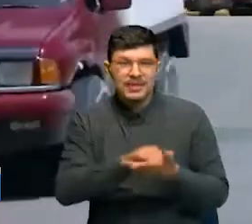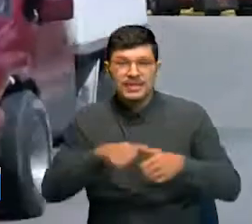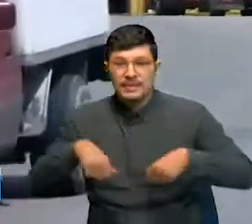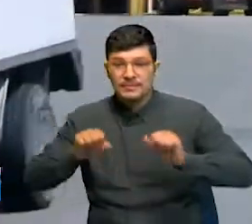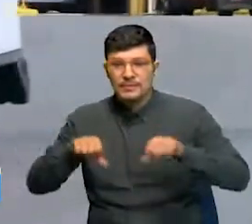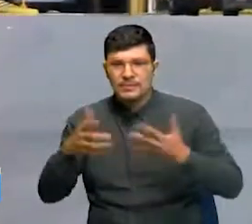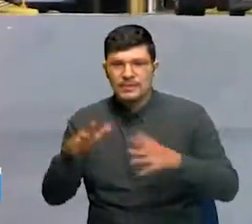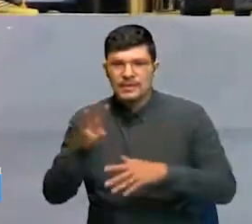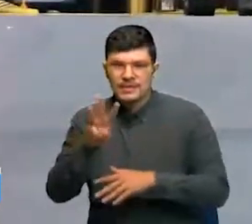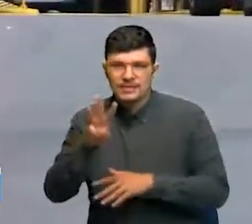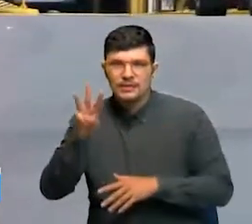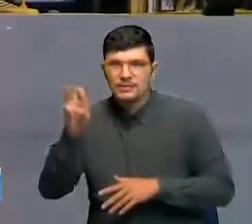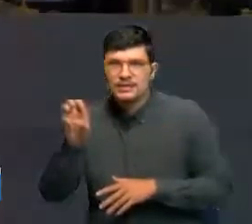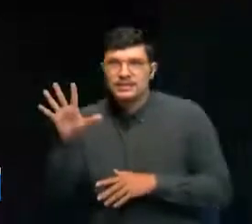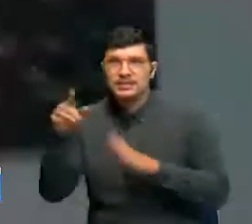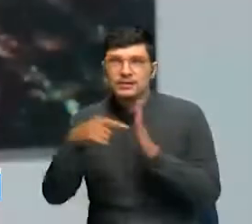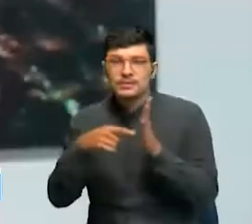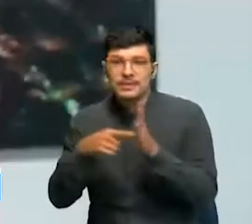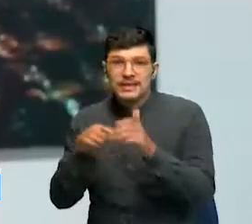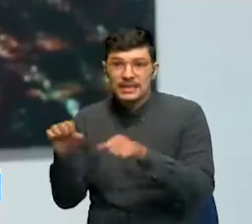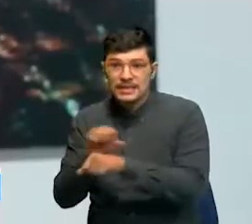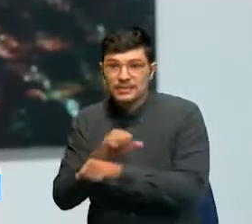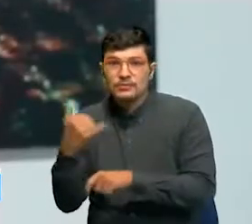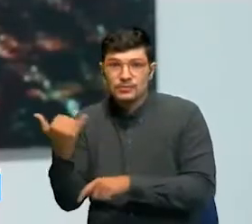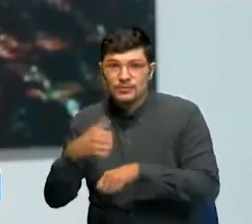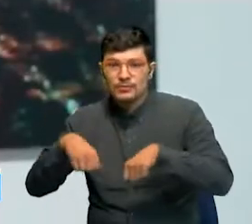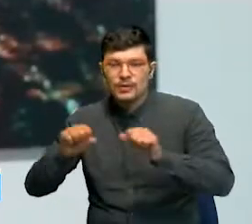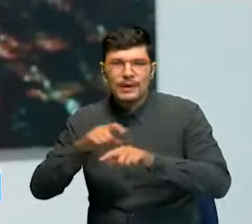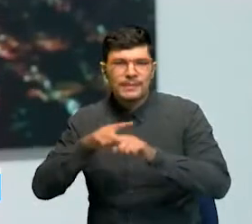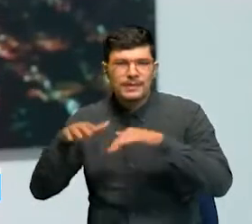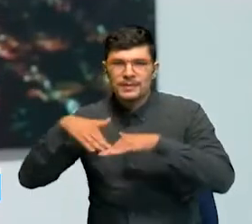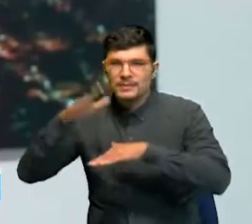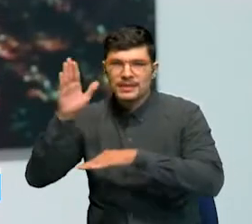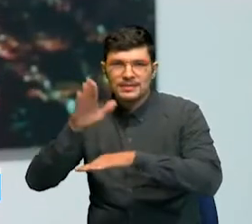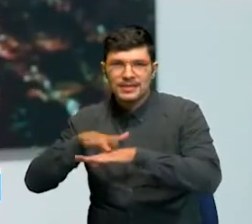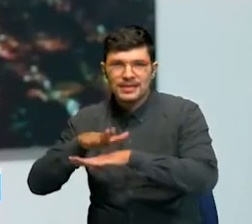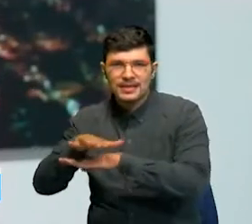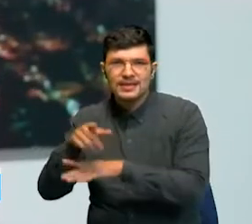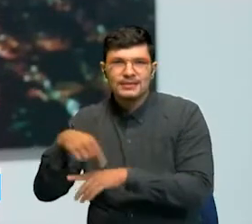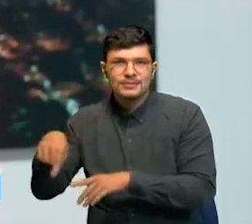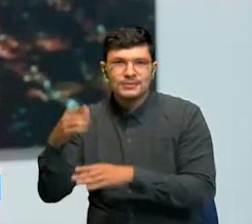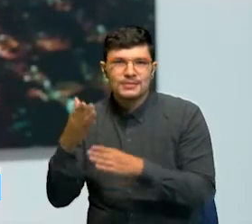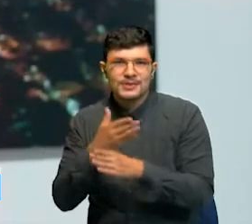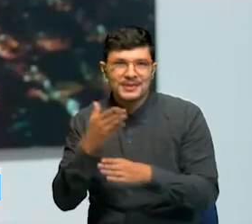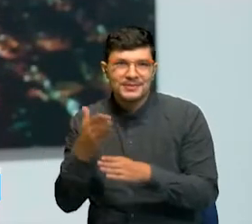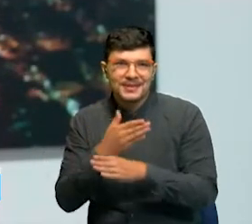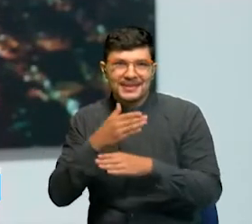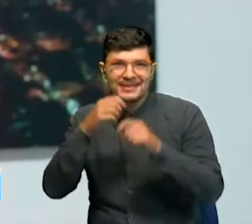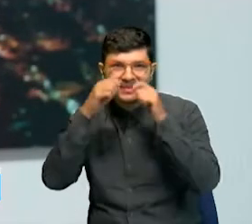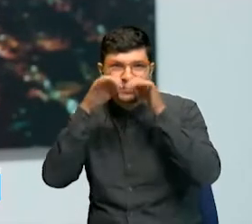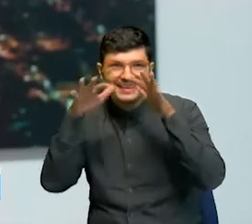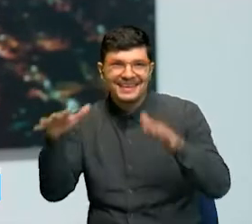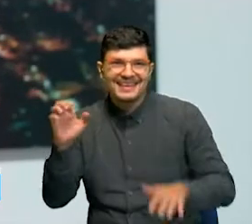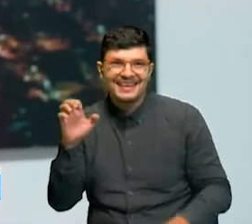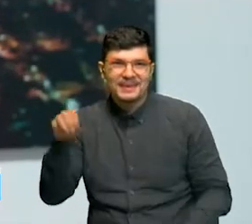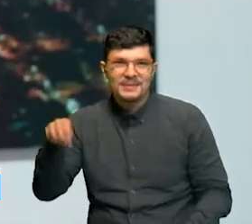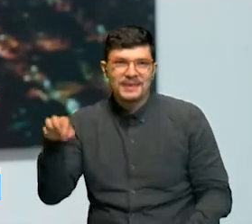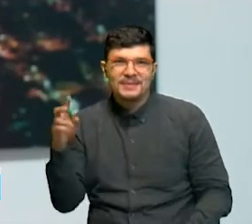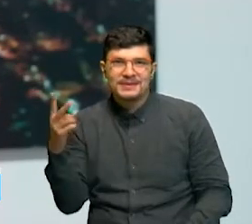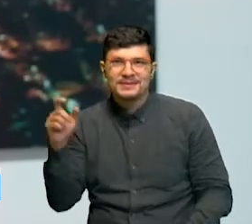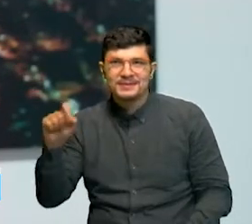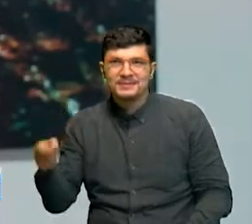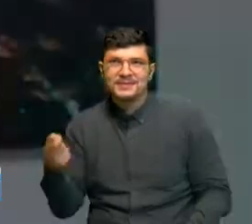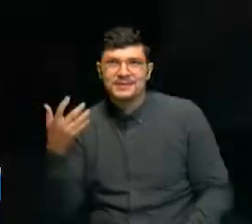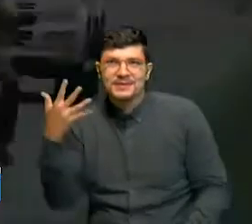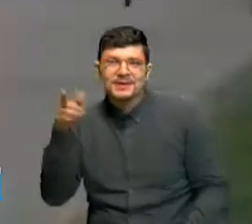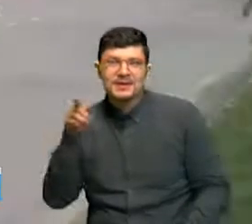motocicletas 385.000 vehículos. Pero los que más ocasionan problemas por el PM2.5 son los vehículos